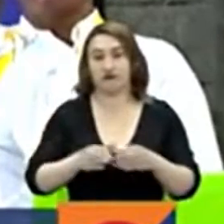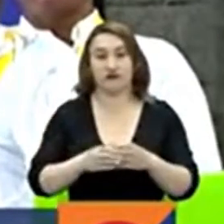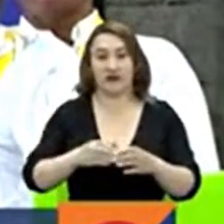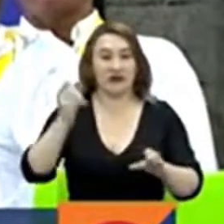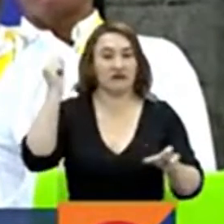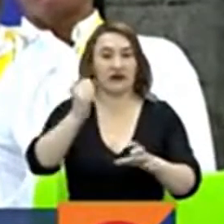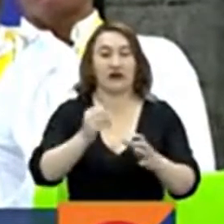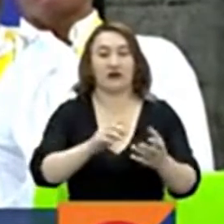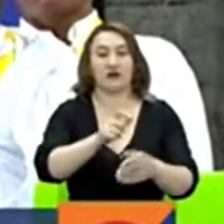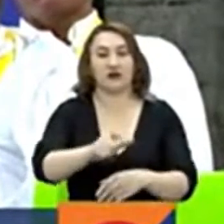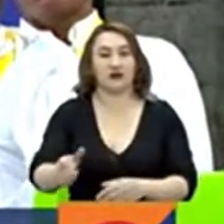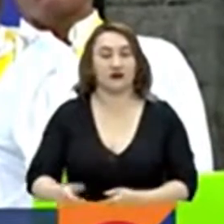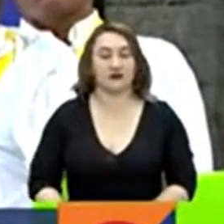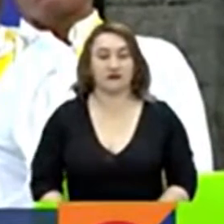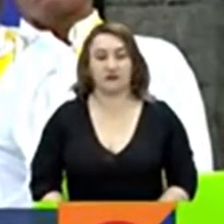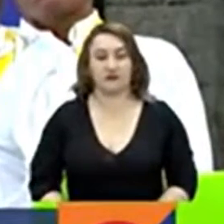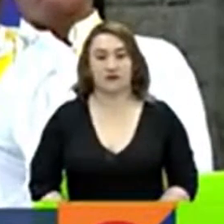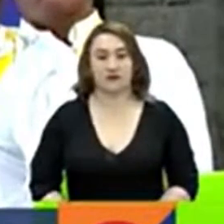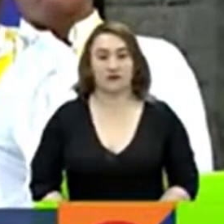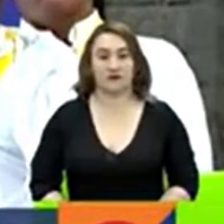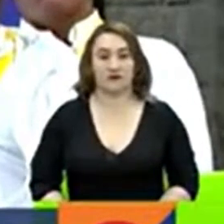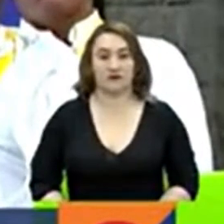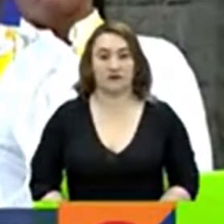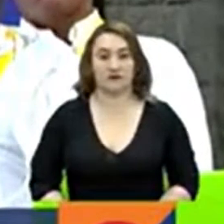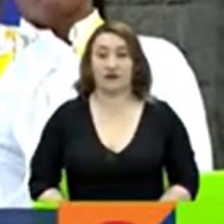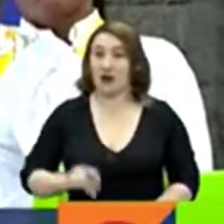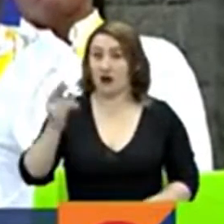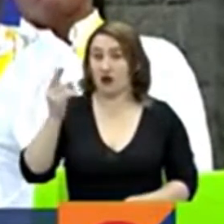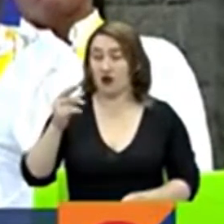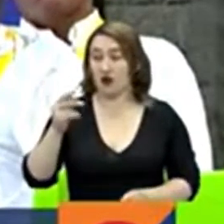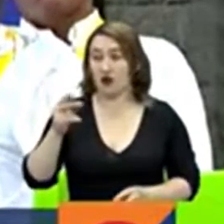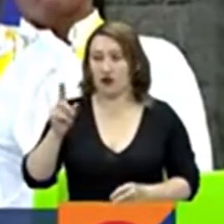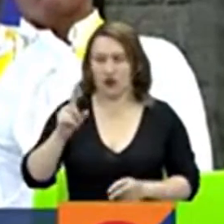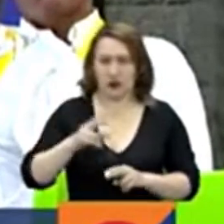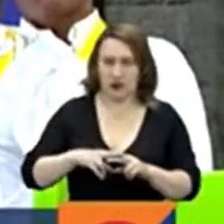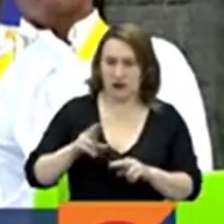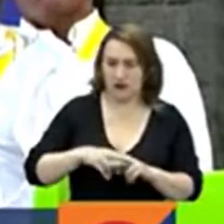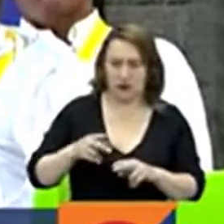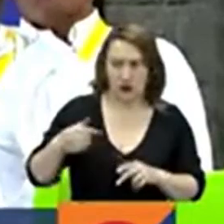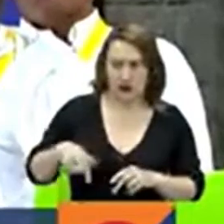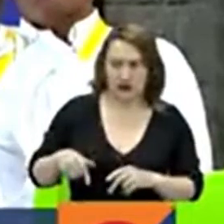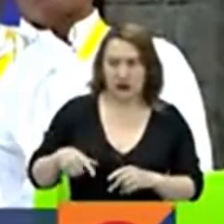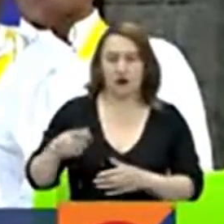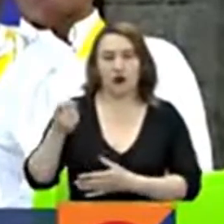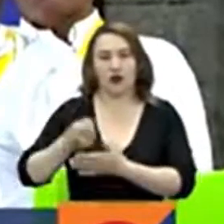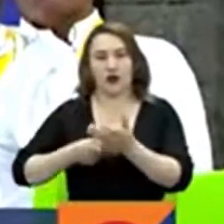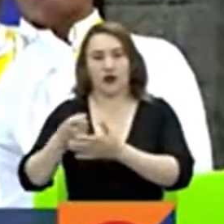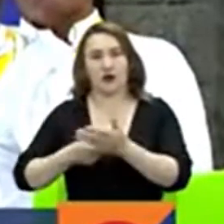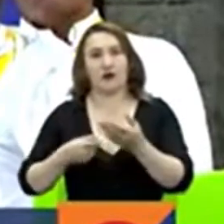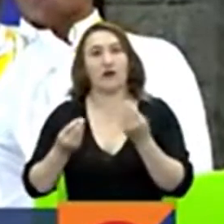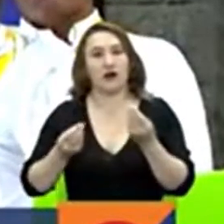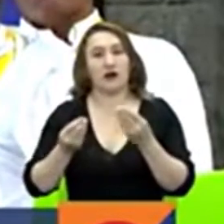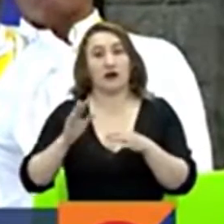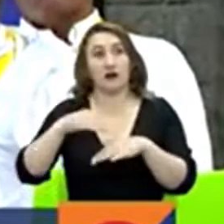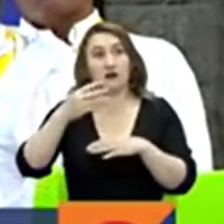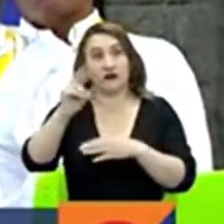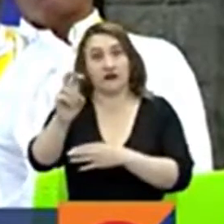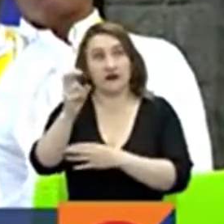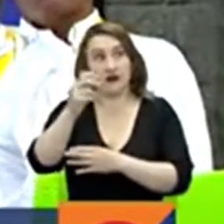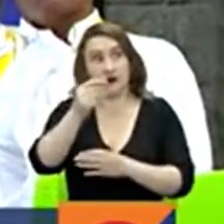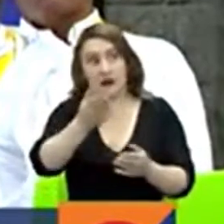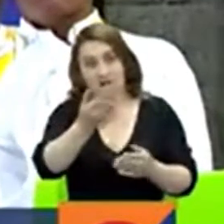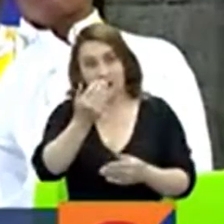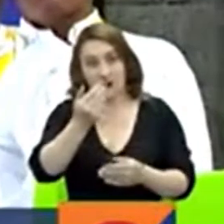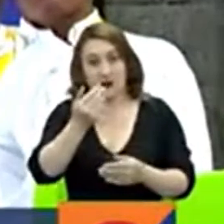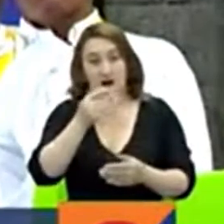había algo que fuera anormal, entonces se corregía para efectos de que cuando viniera la fiscalía a